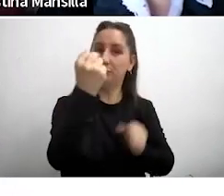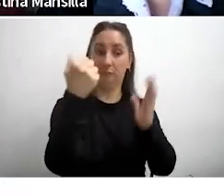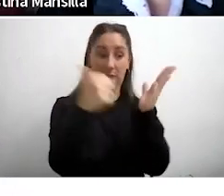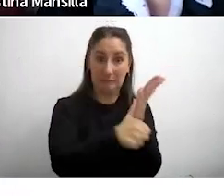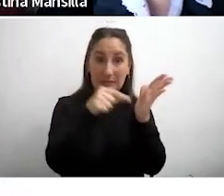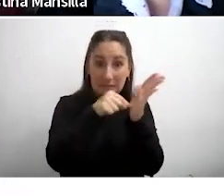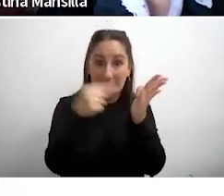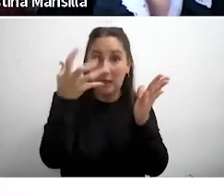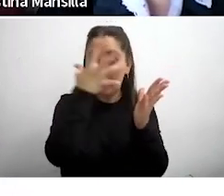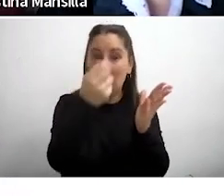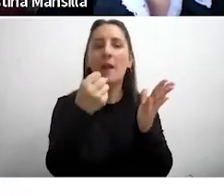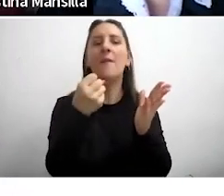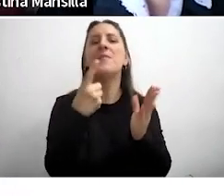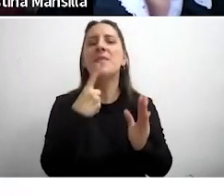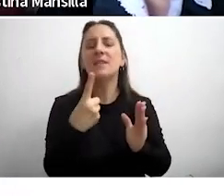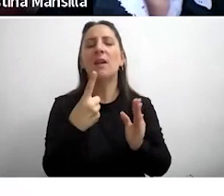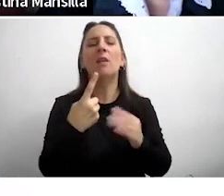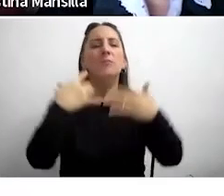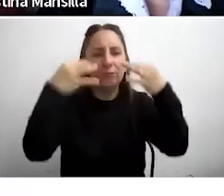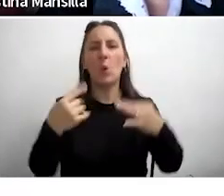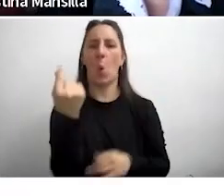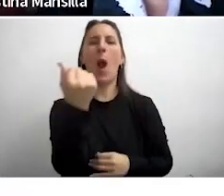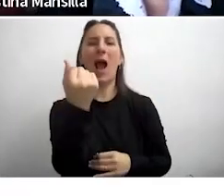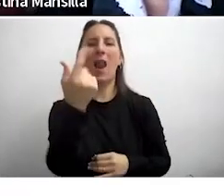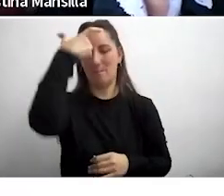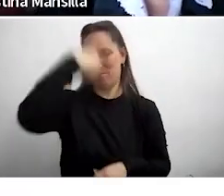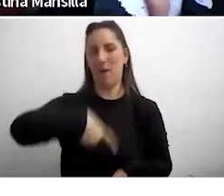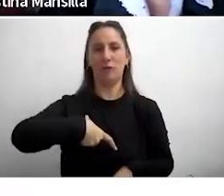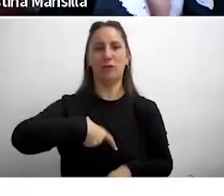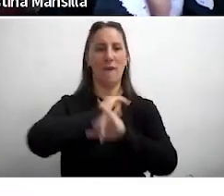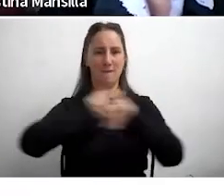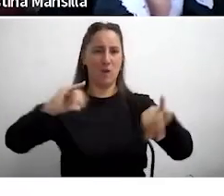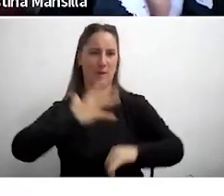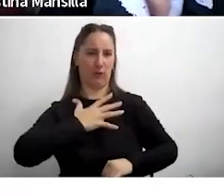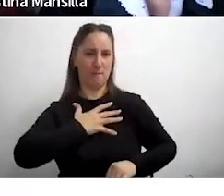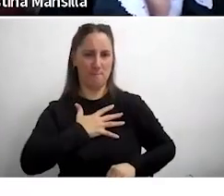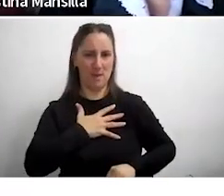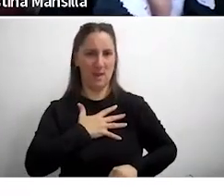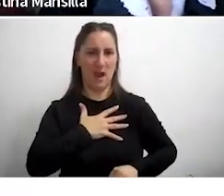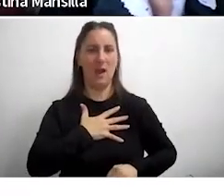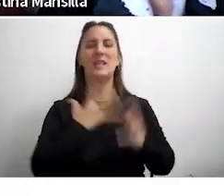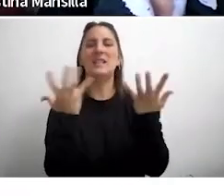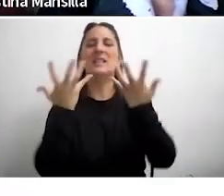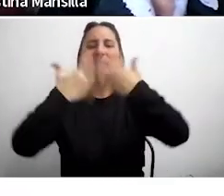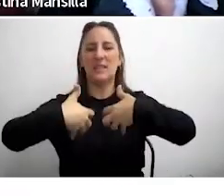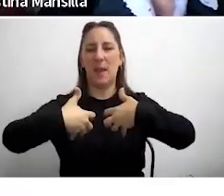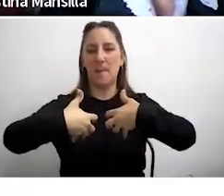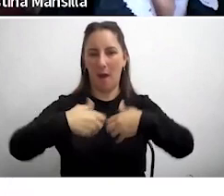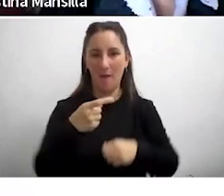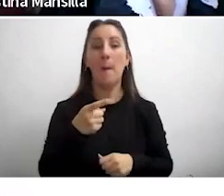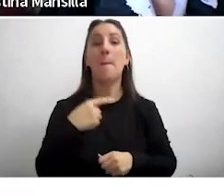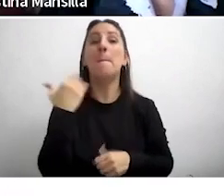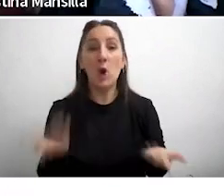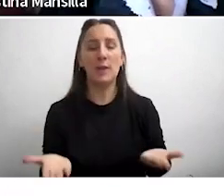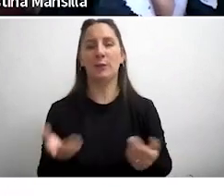permite establecer la validez de la información que contiene sistema registral. Por eso es tan